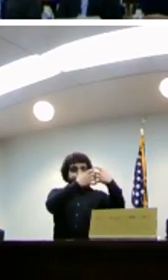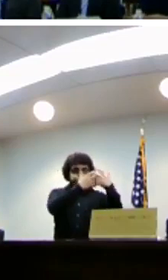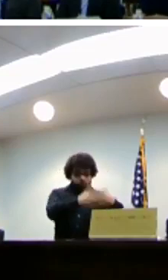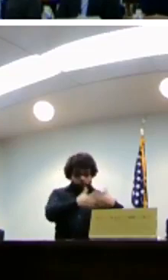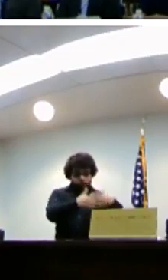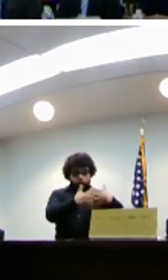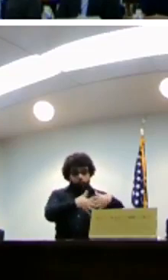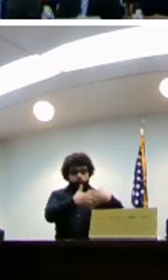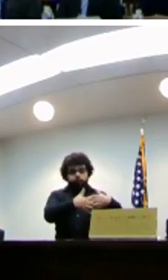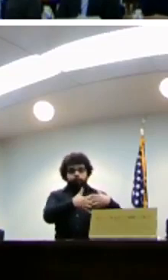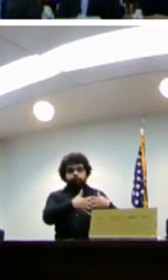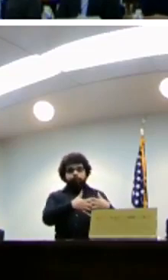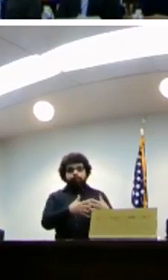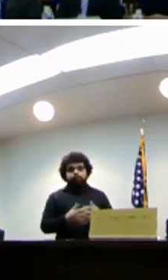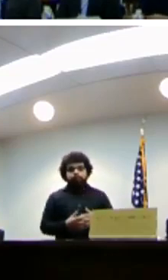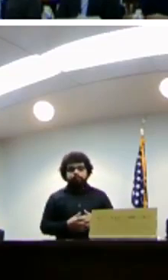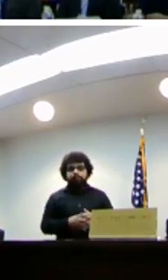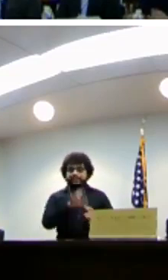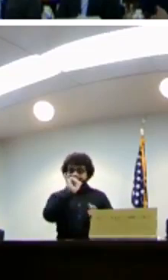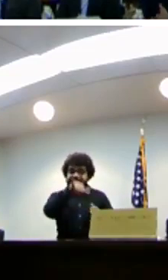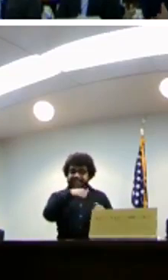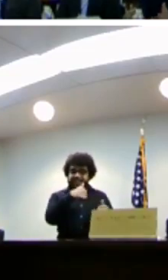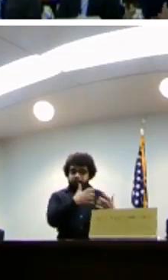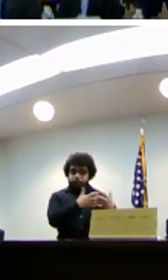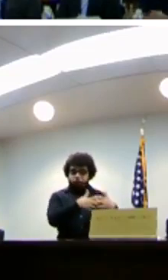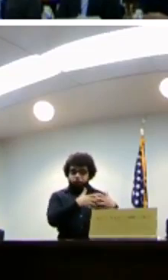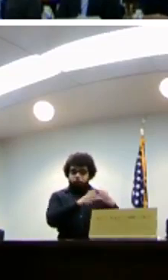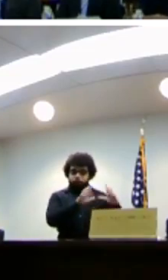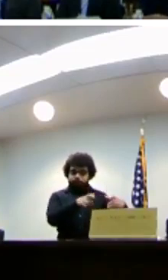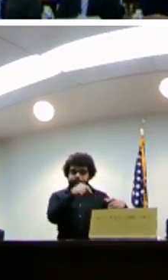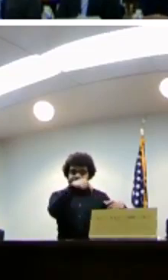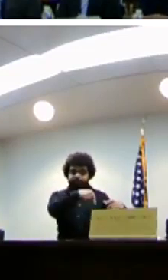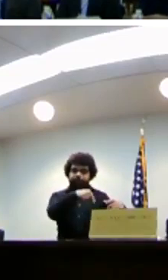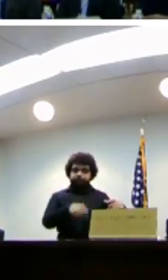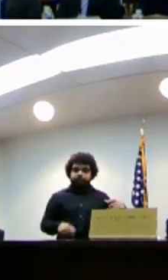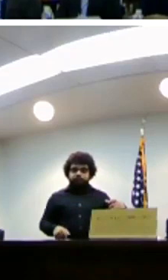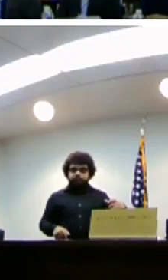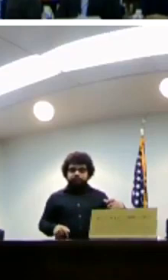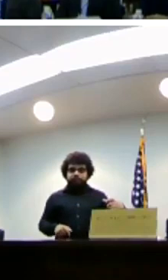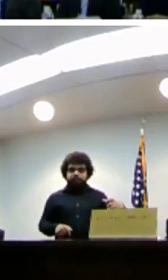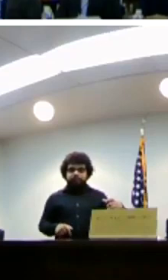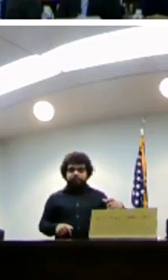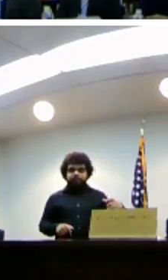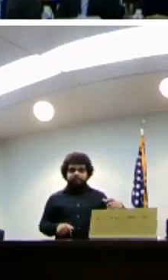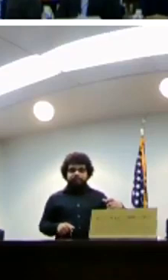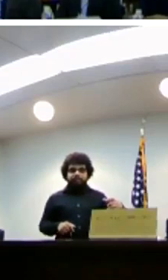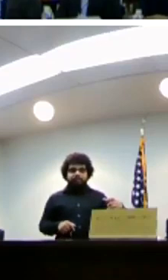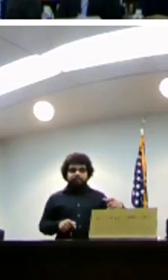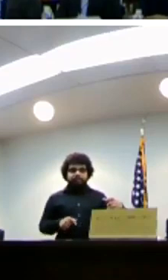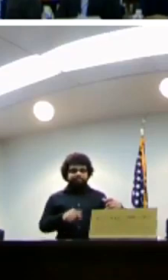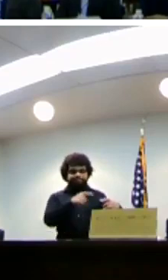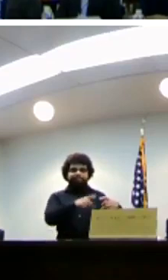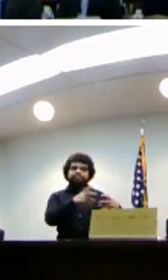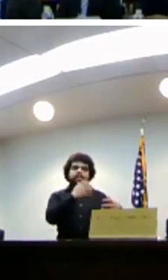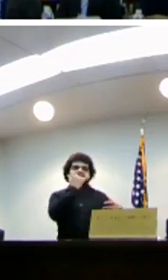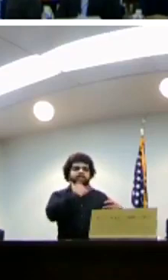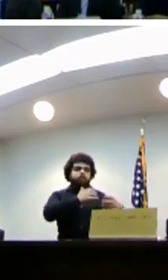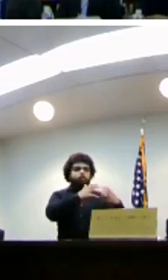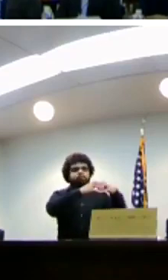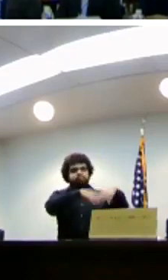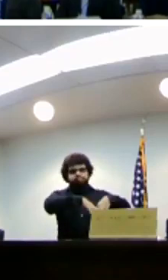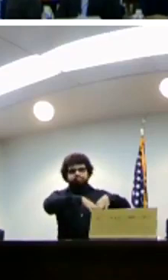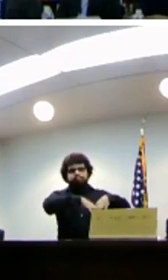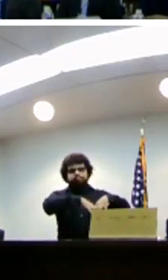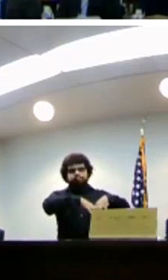de alimentación. Ese motor, luego de varias horas de estar en servicio, nos falló el estator.